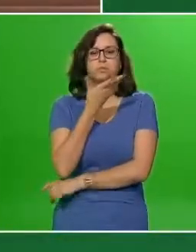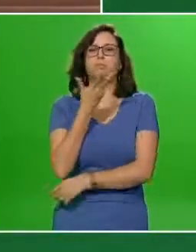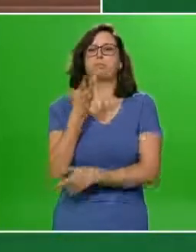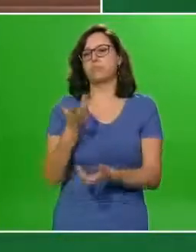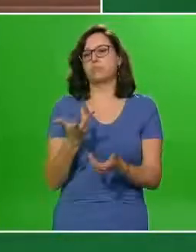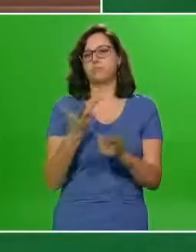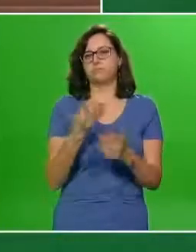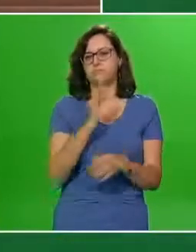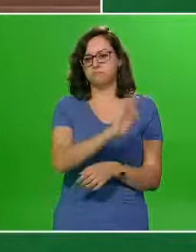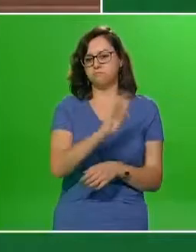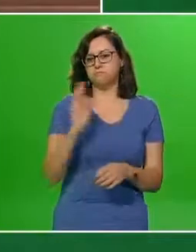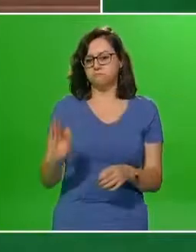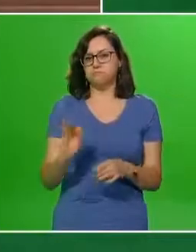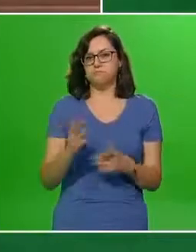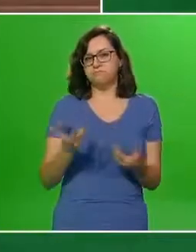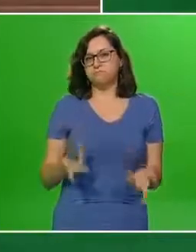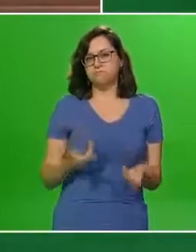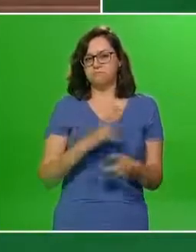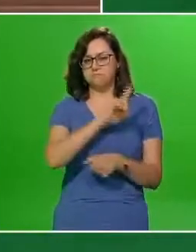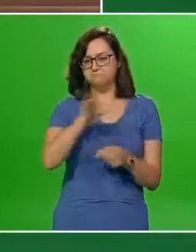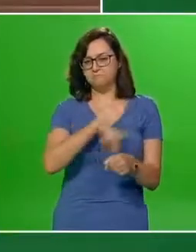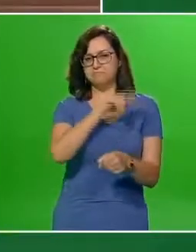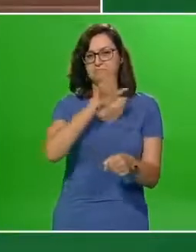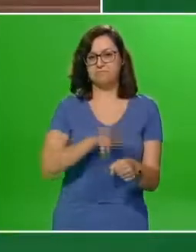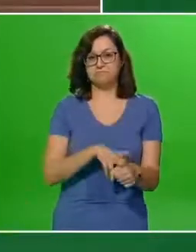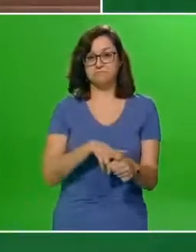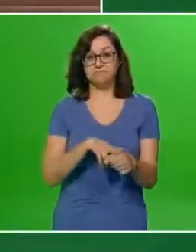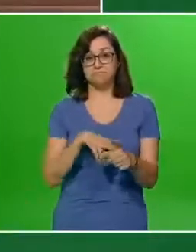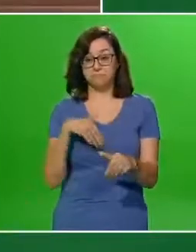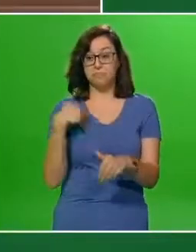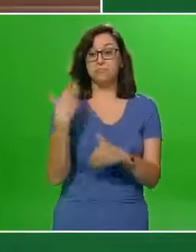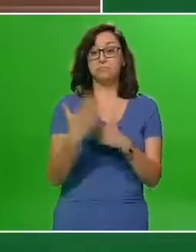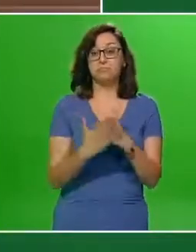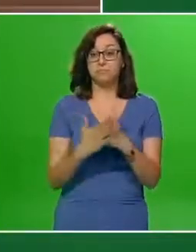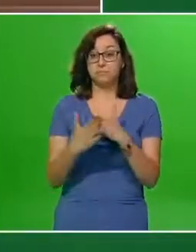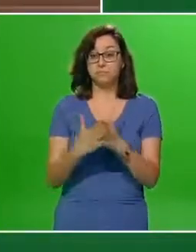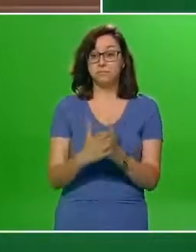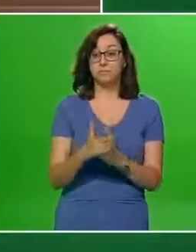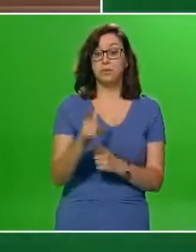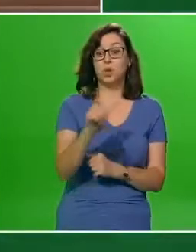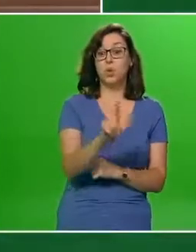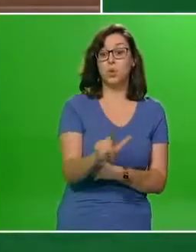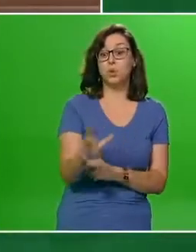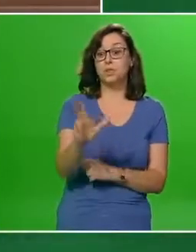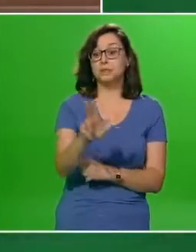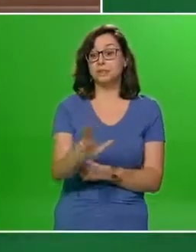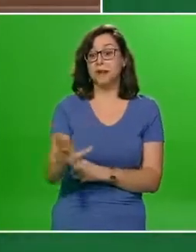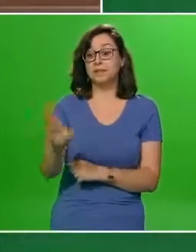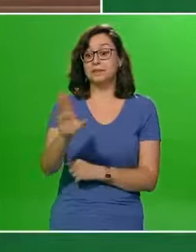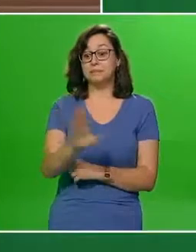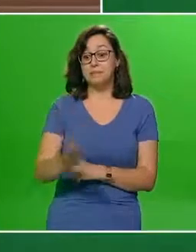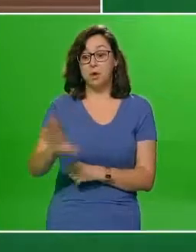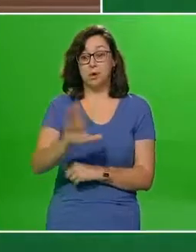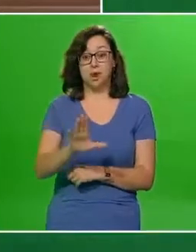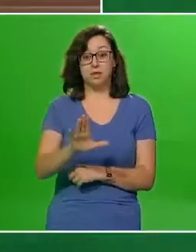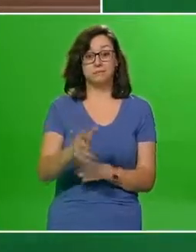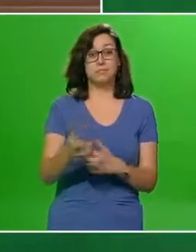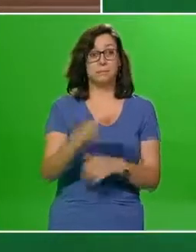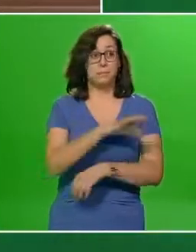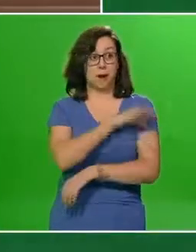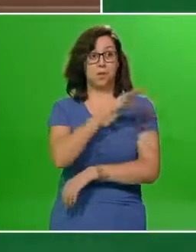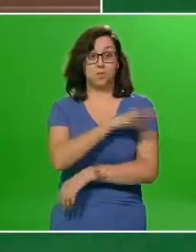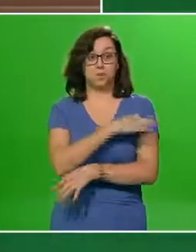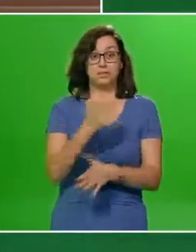conforme a la proveeduría, y esperamos que para la próxima semana, con la proveeduría que tuvimos en la semana,